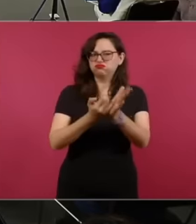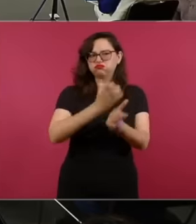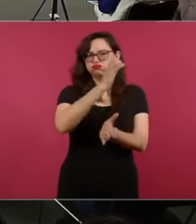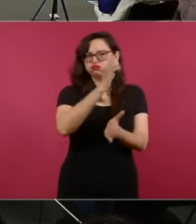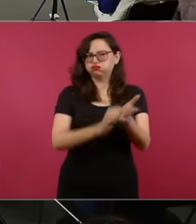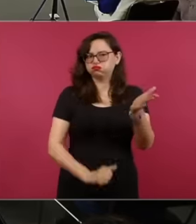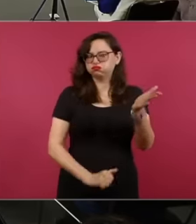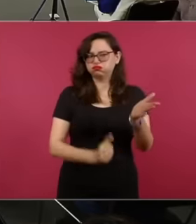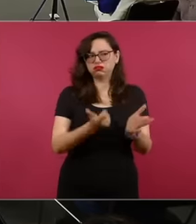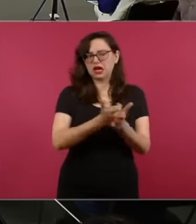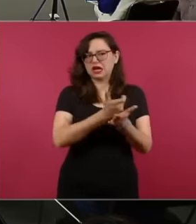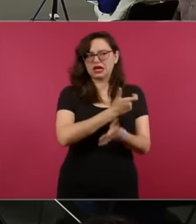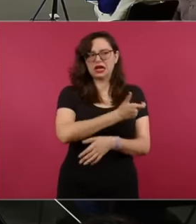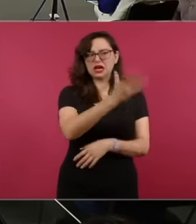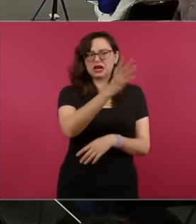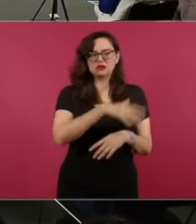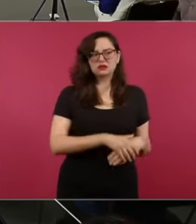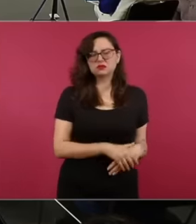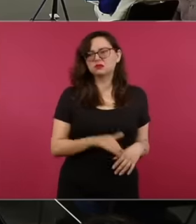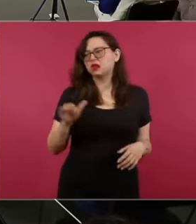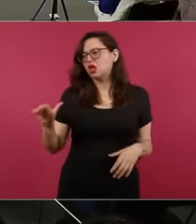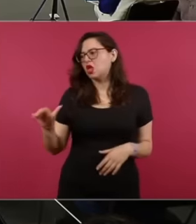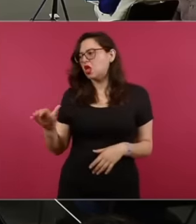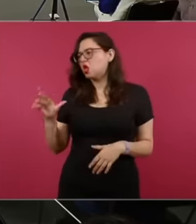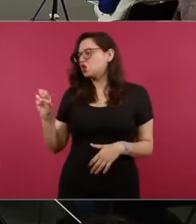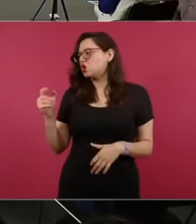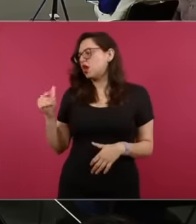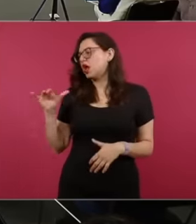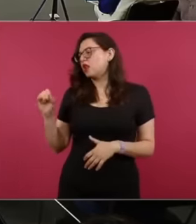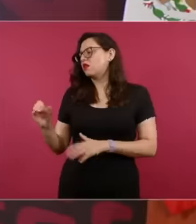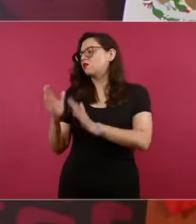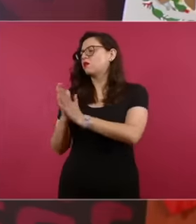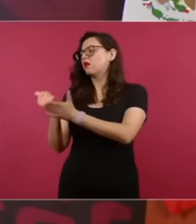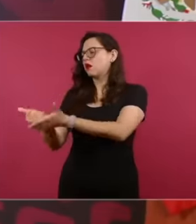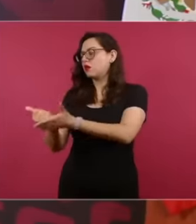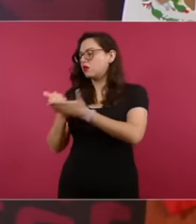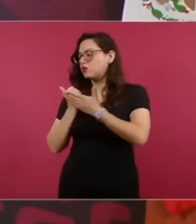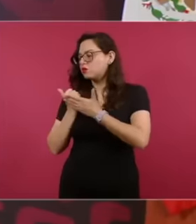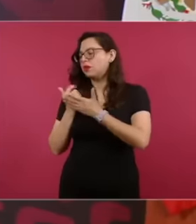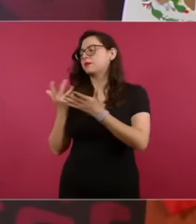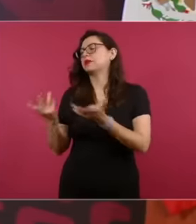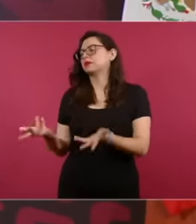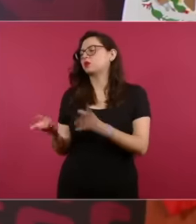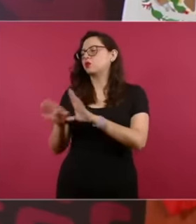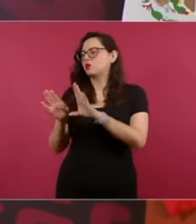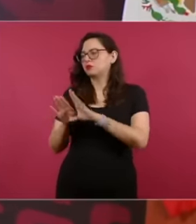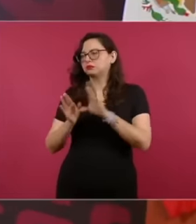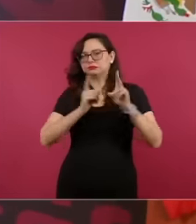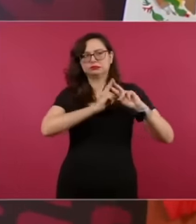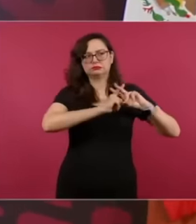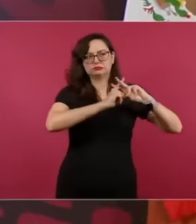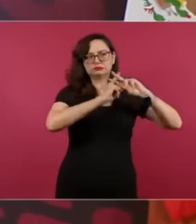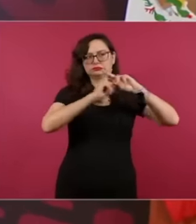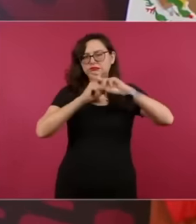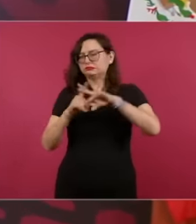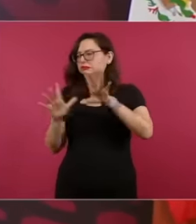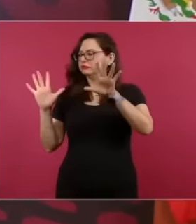el texto para la nueva ley, y él lo redacta